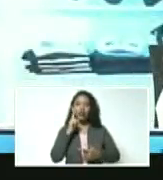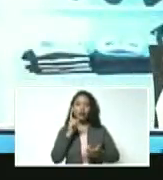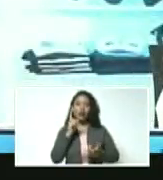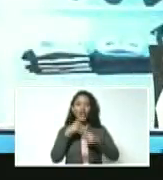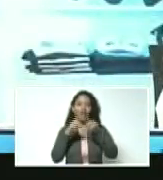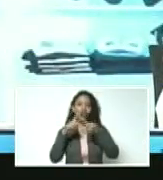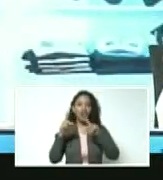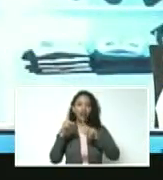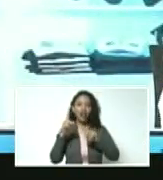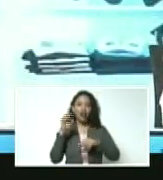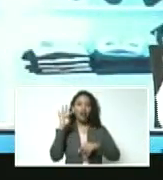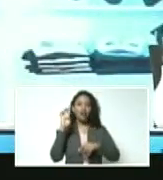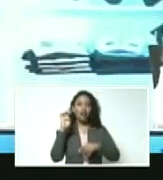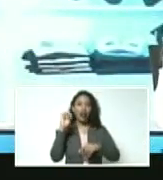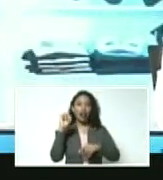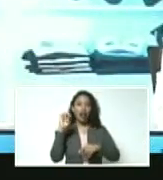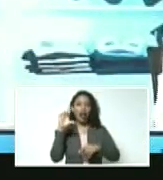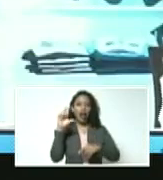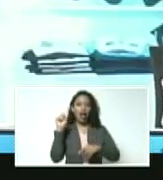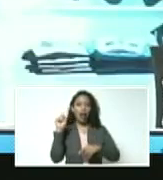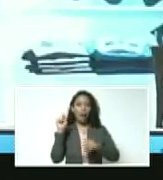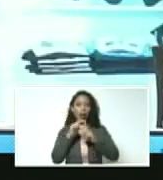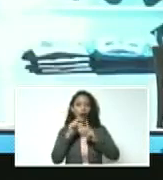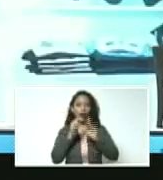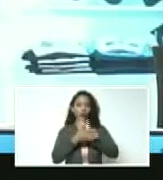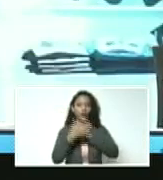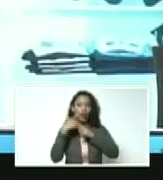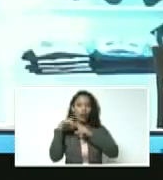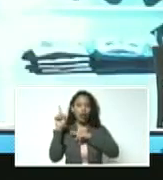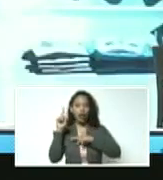a roja, azul y